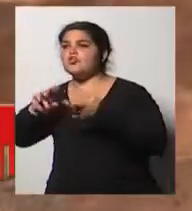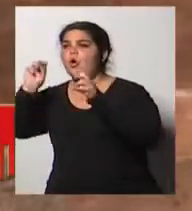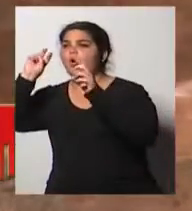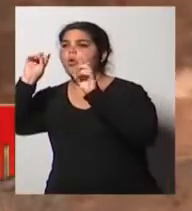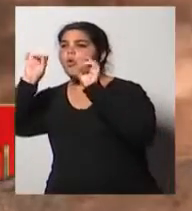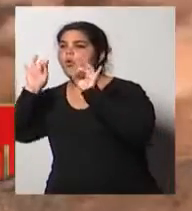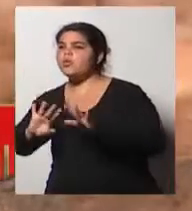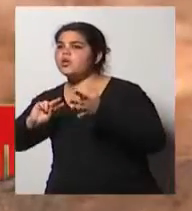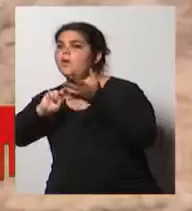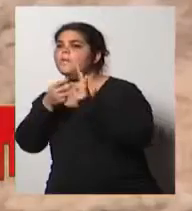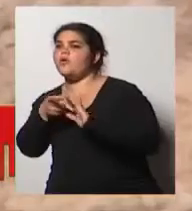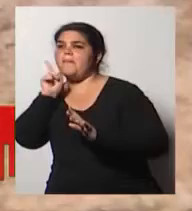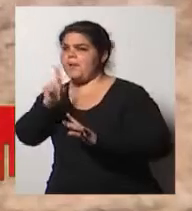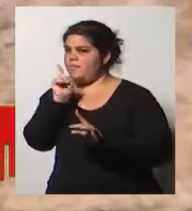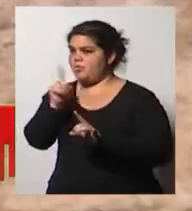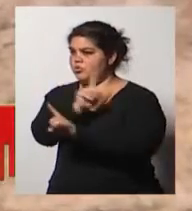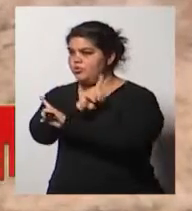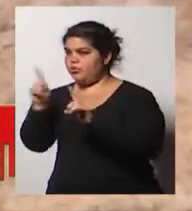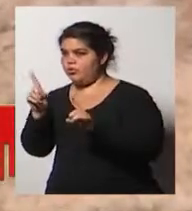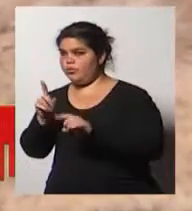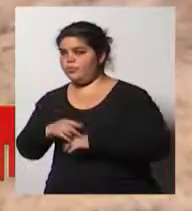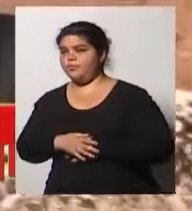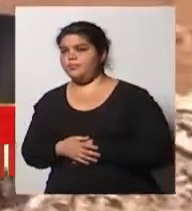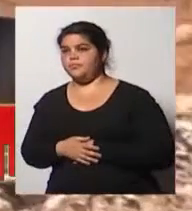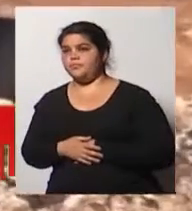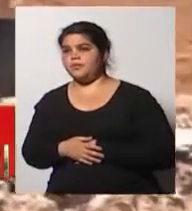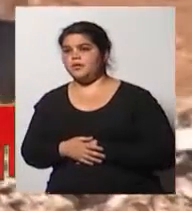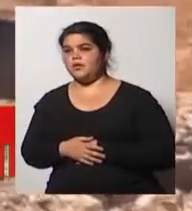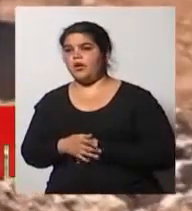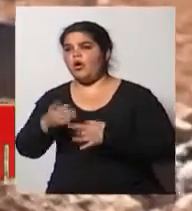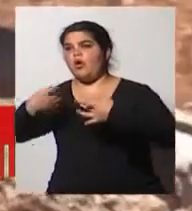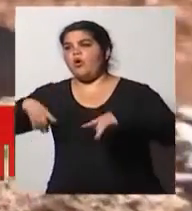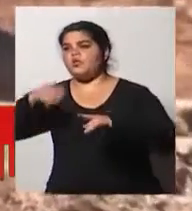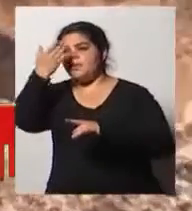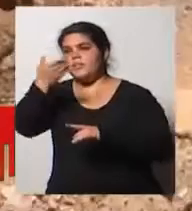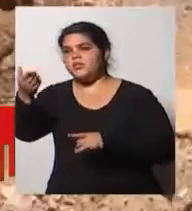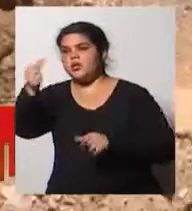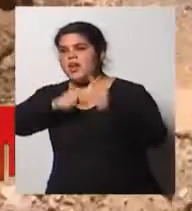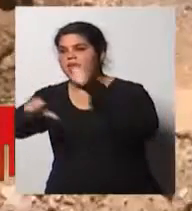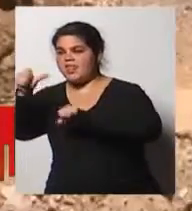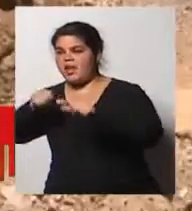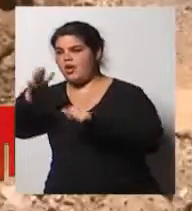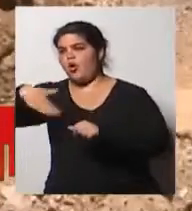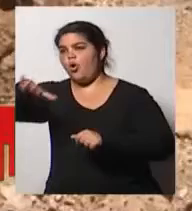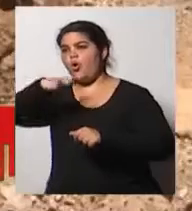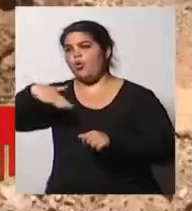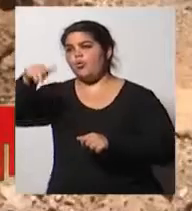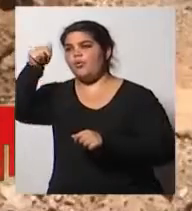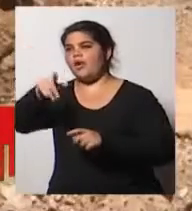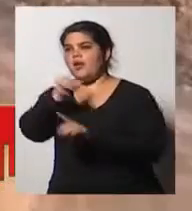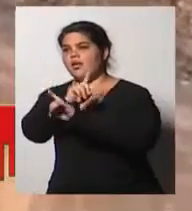un accidente, que es muy distinto. Los incidentes no causan víctimas ni daños, o solamente